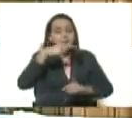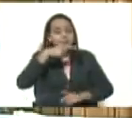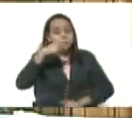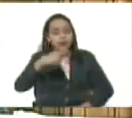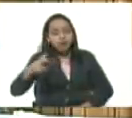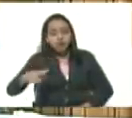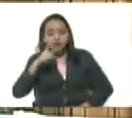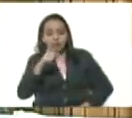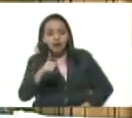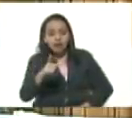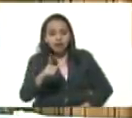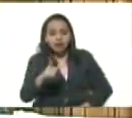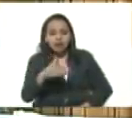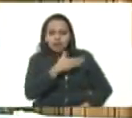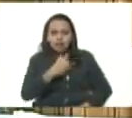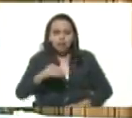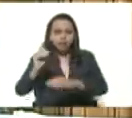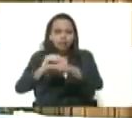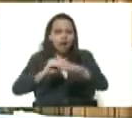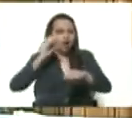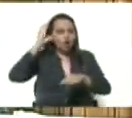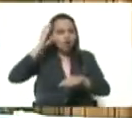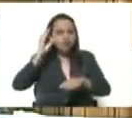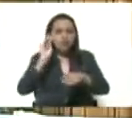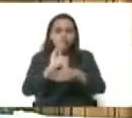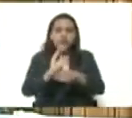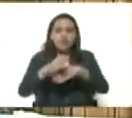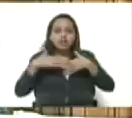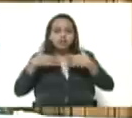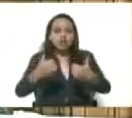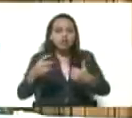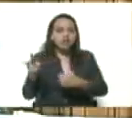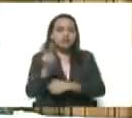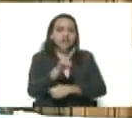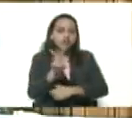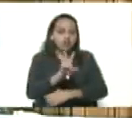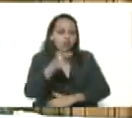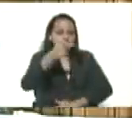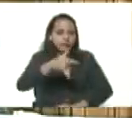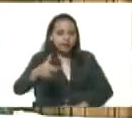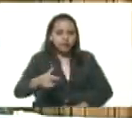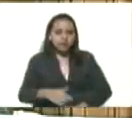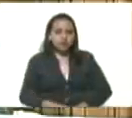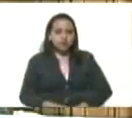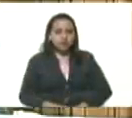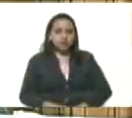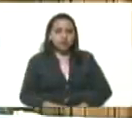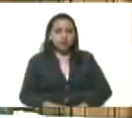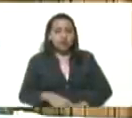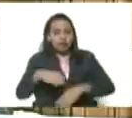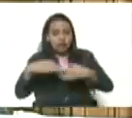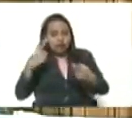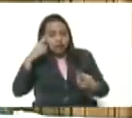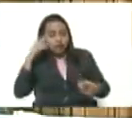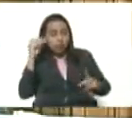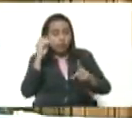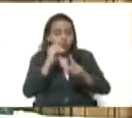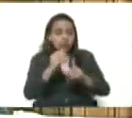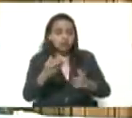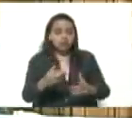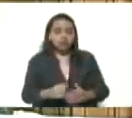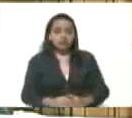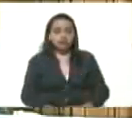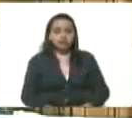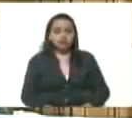la preocupación y cuidar la salud de los venezolanos y las venezolanas. Ese es el objetivo.